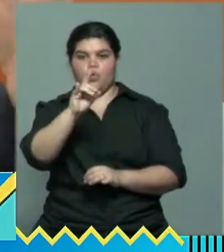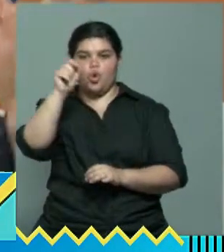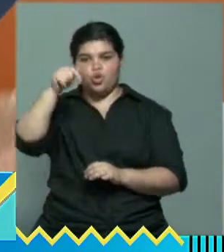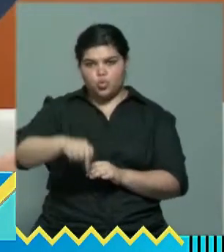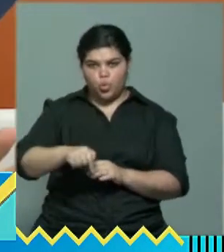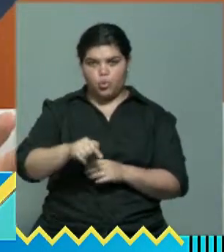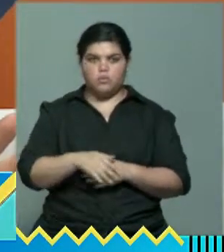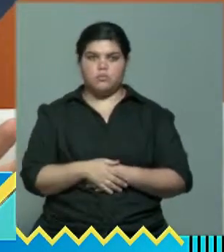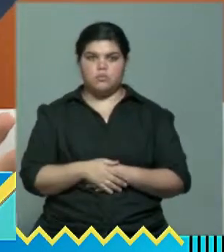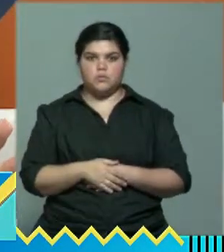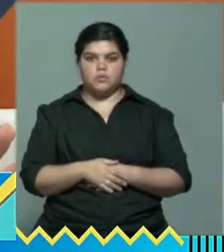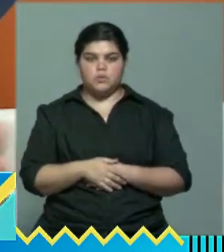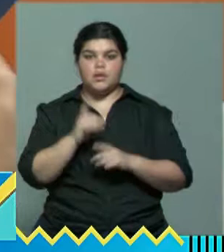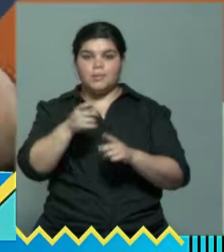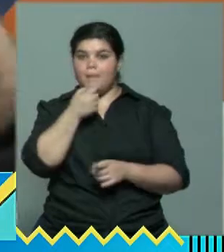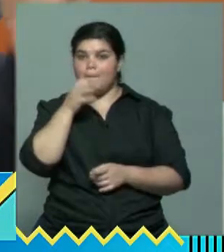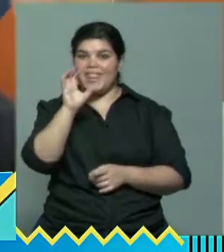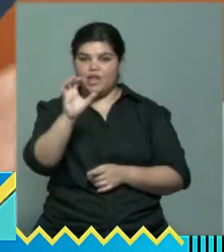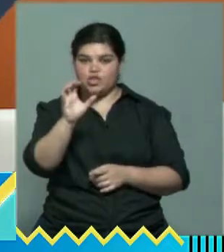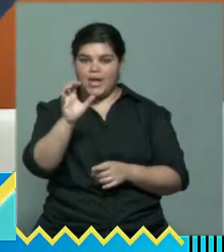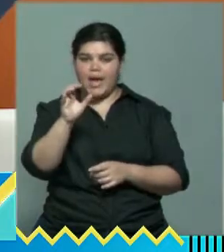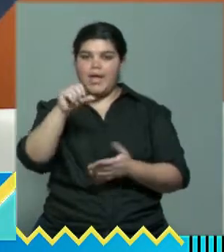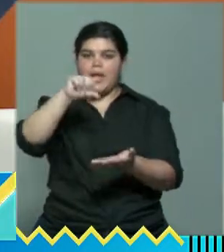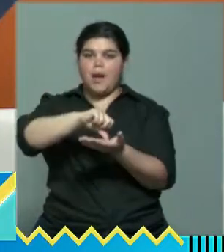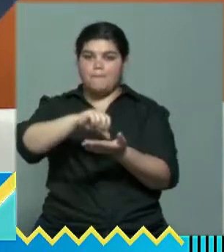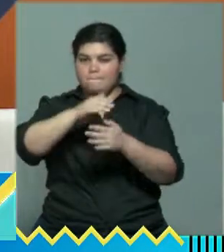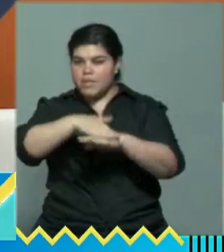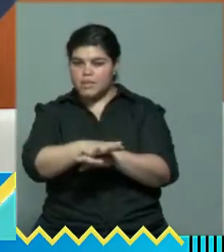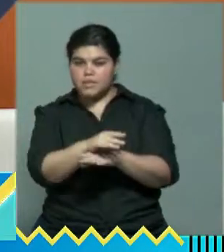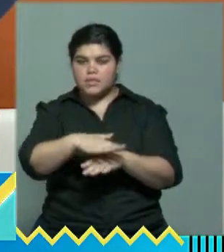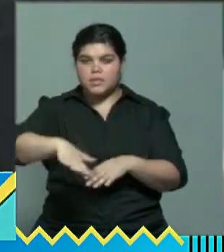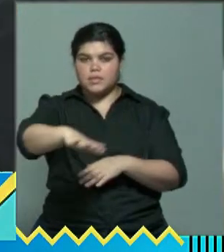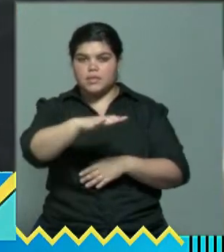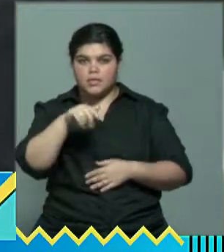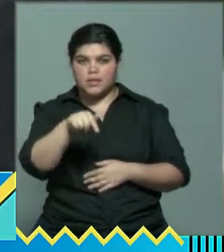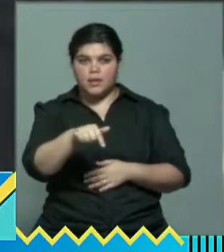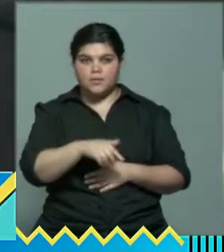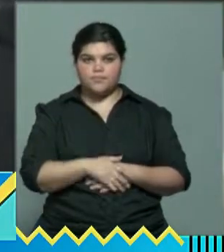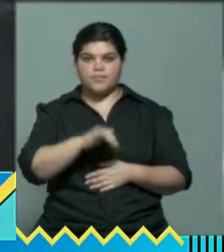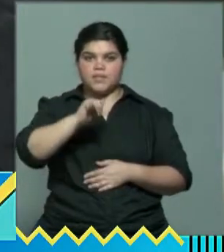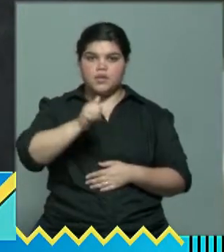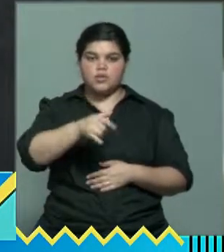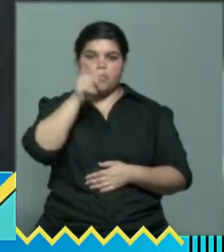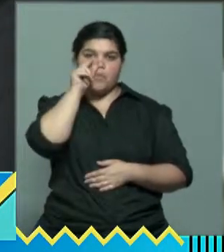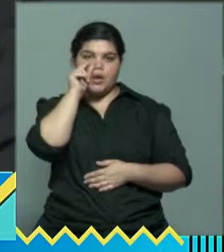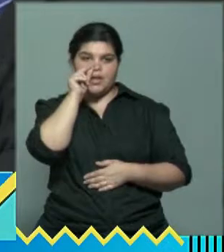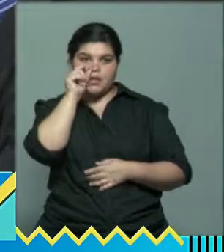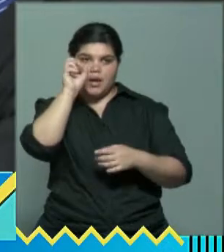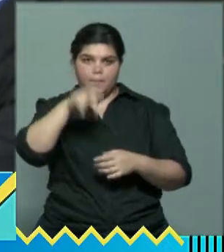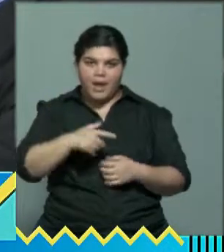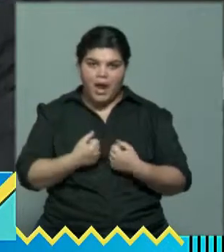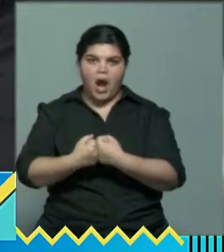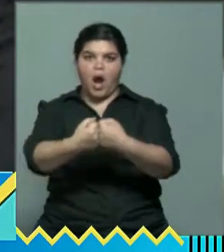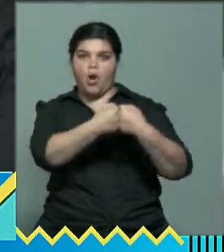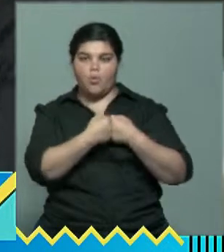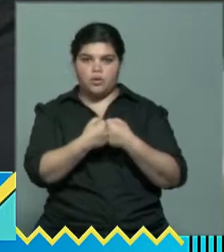este caso el Gran Mendoza, el área metropolitana, podríamos decir, tenemos que tomar políticas en conjunto. Bien. ¿Está? Entonces dicen,